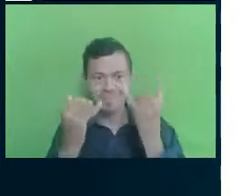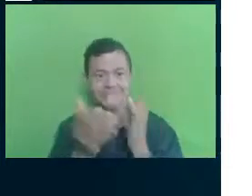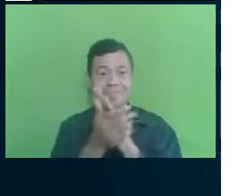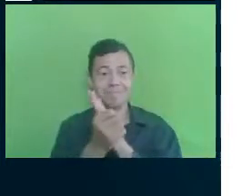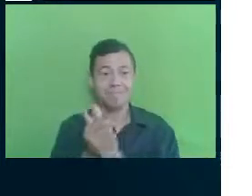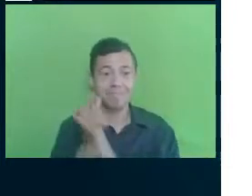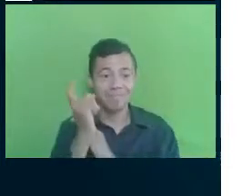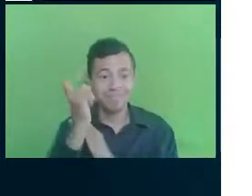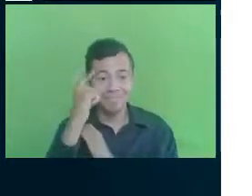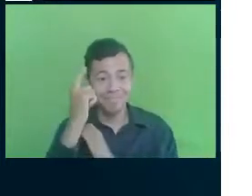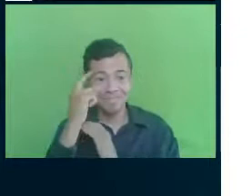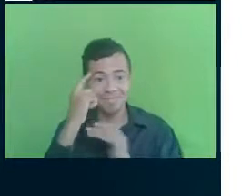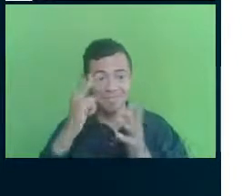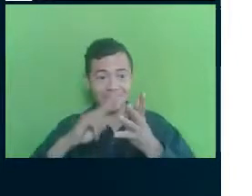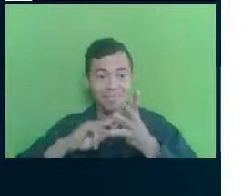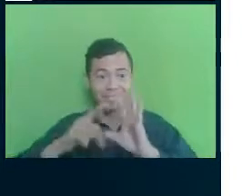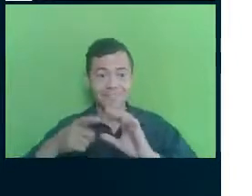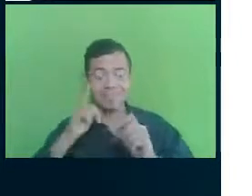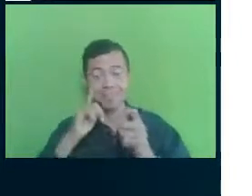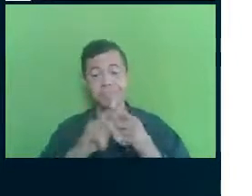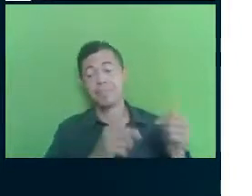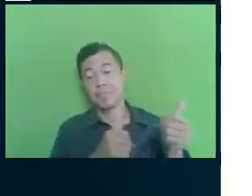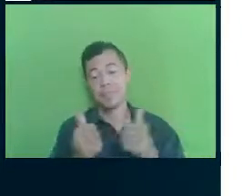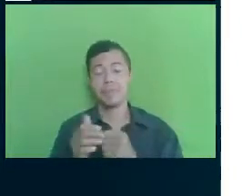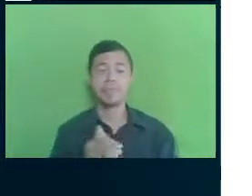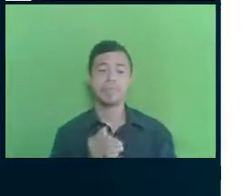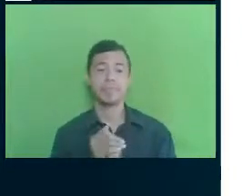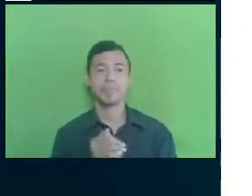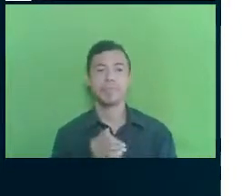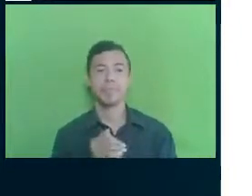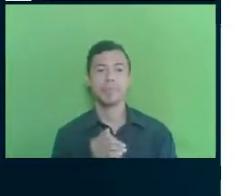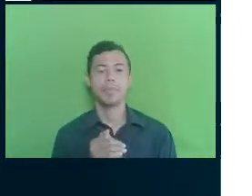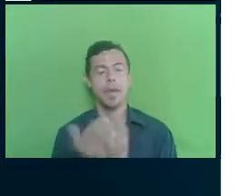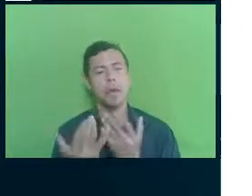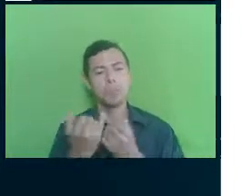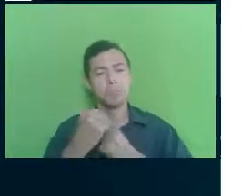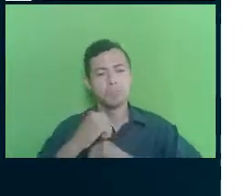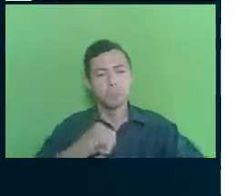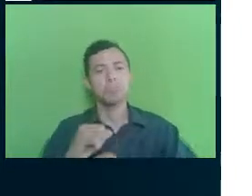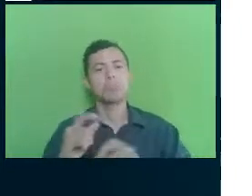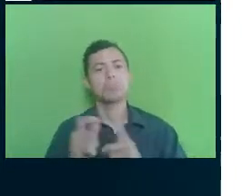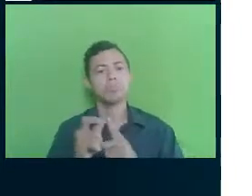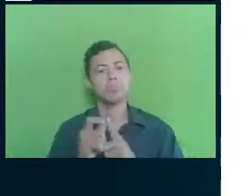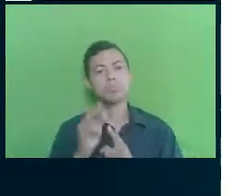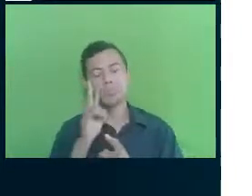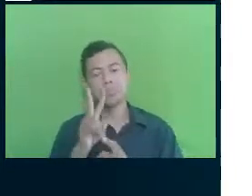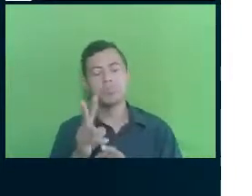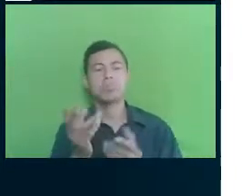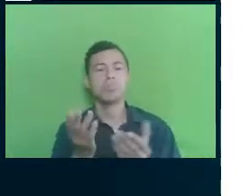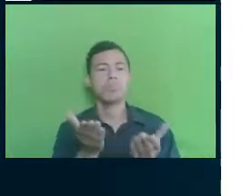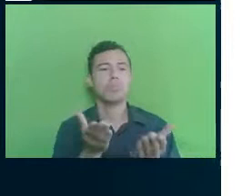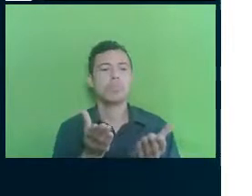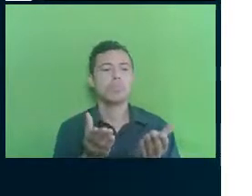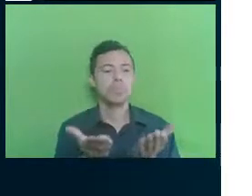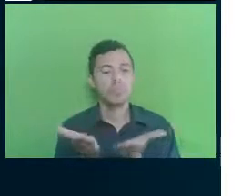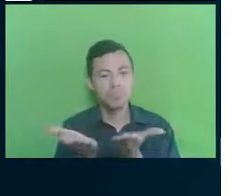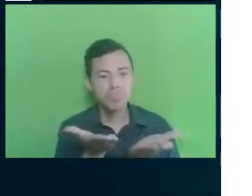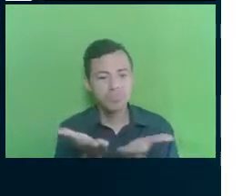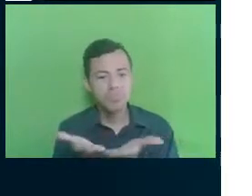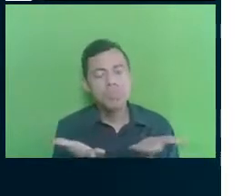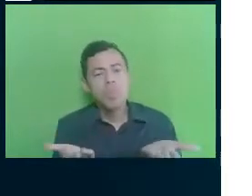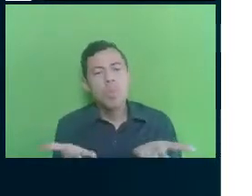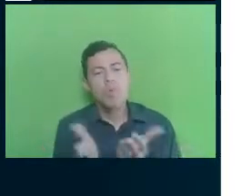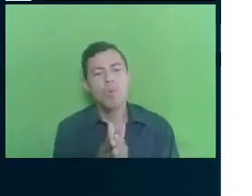uno de los retos más grandes que hemos visto hoy en día. Pero evidentemente un stack de productos y servicios que